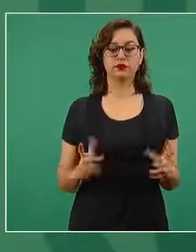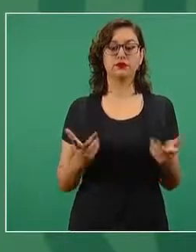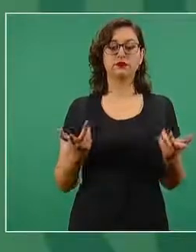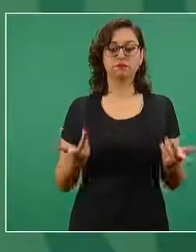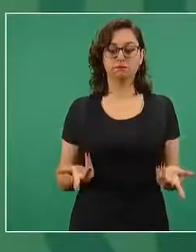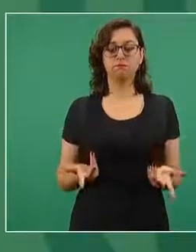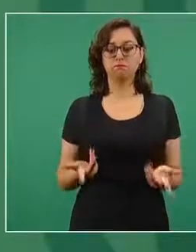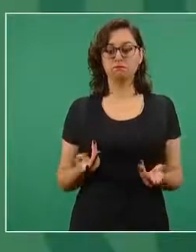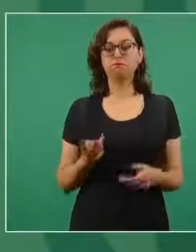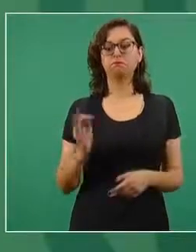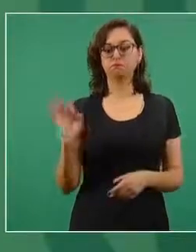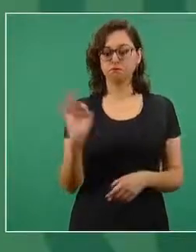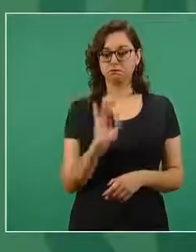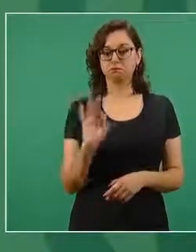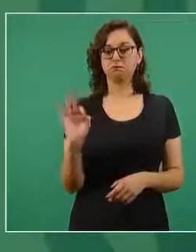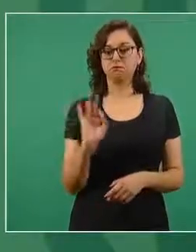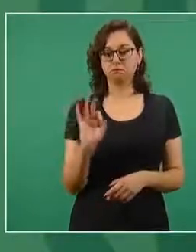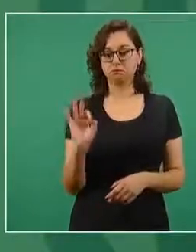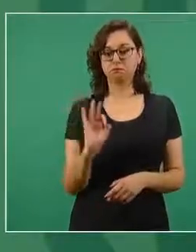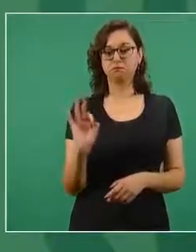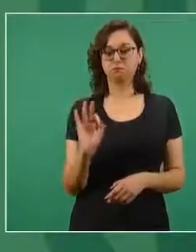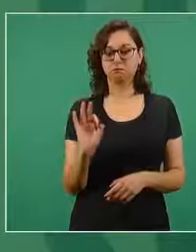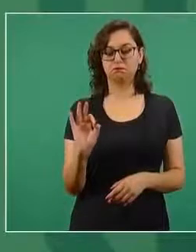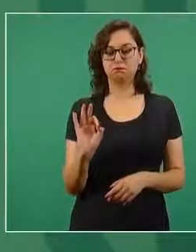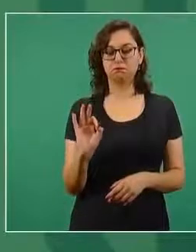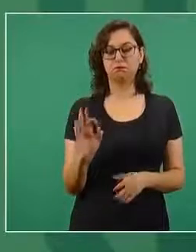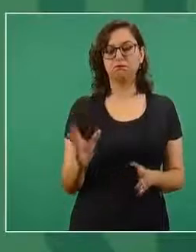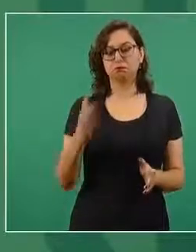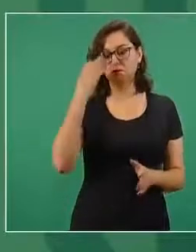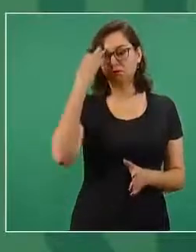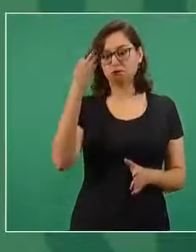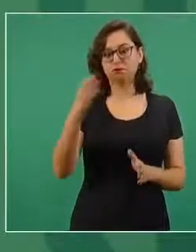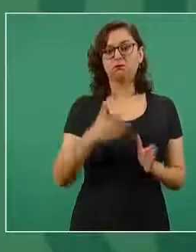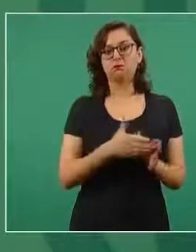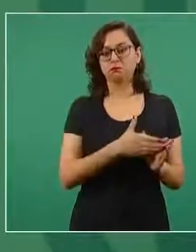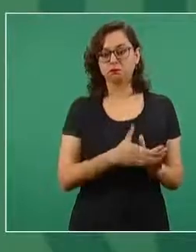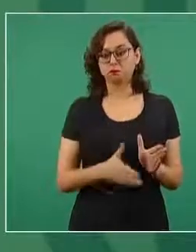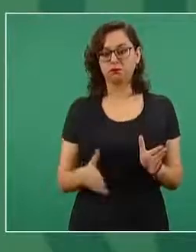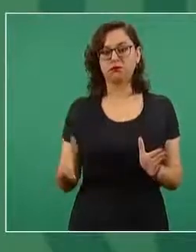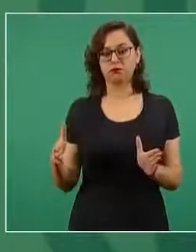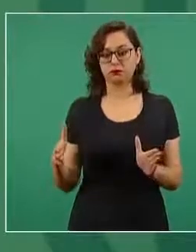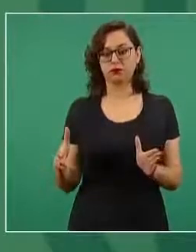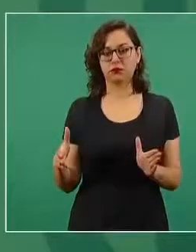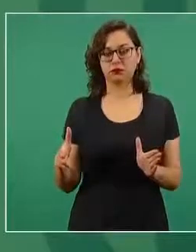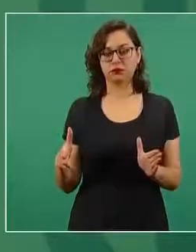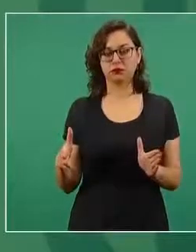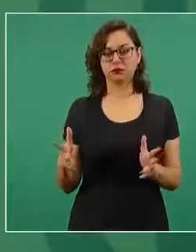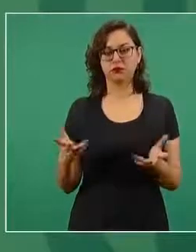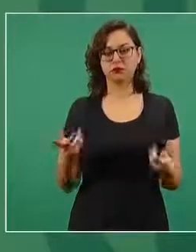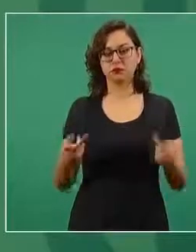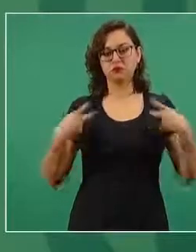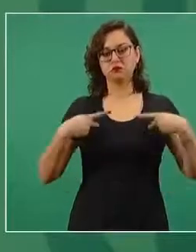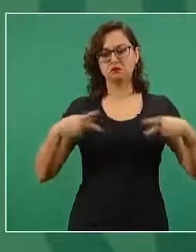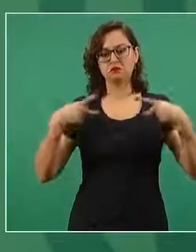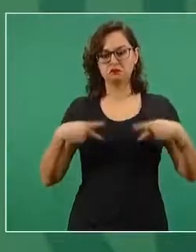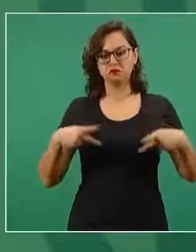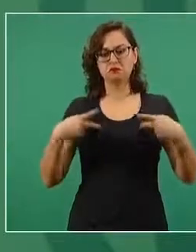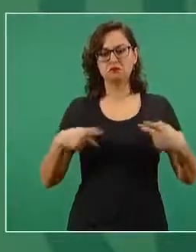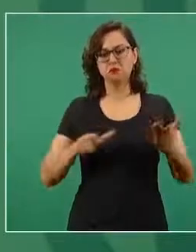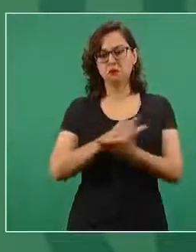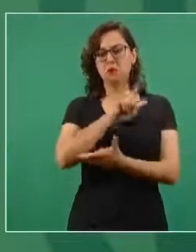Entonces puede ser que durante un tiempo el que comete un delito